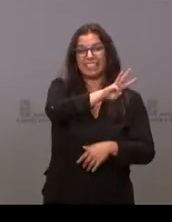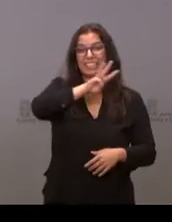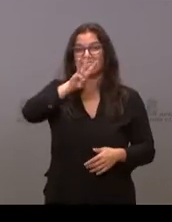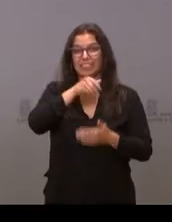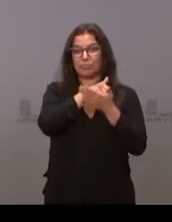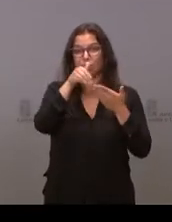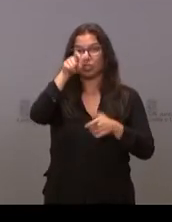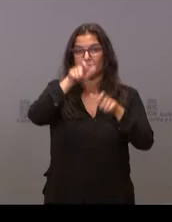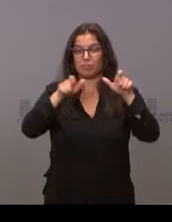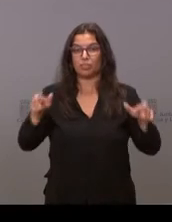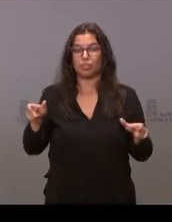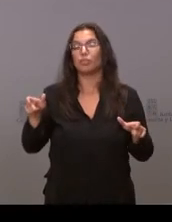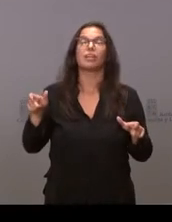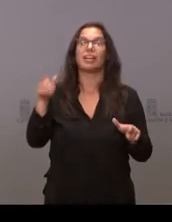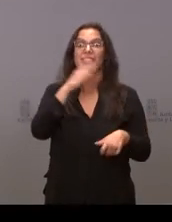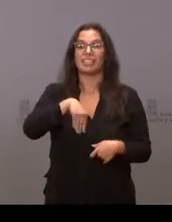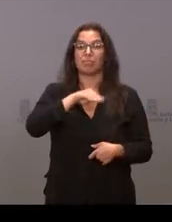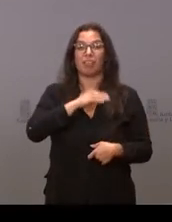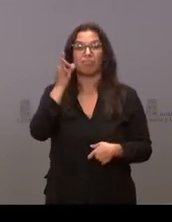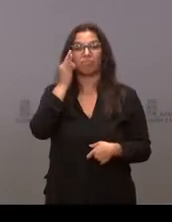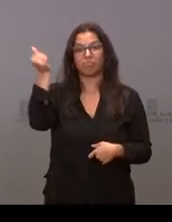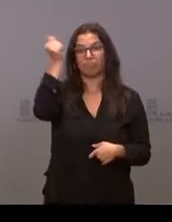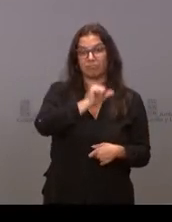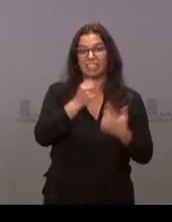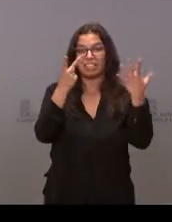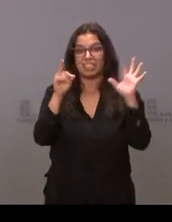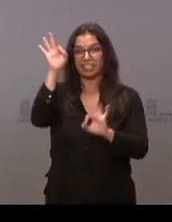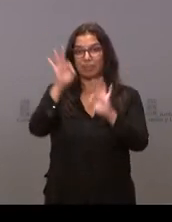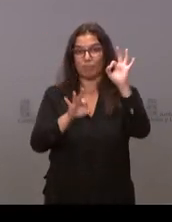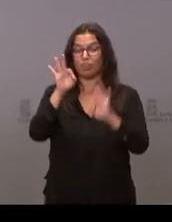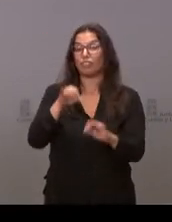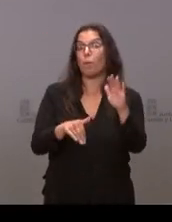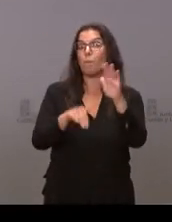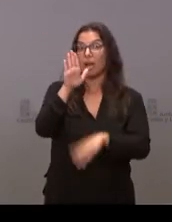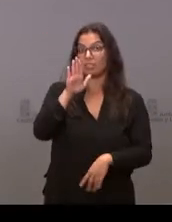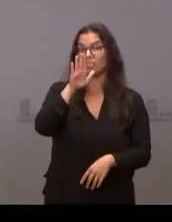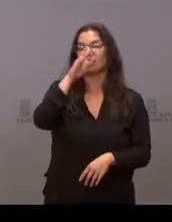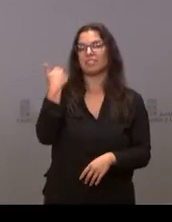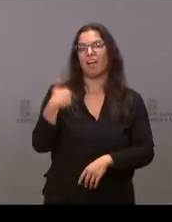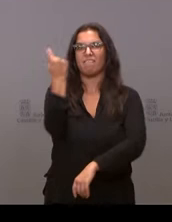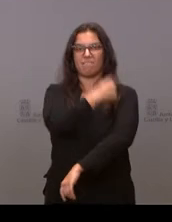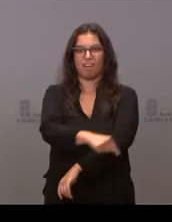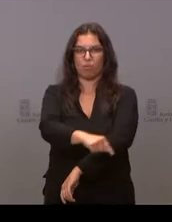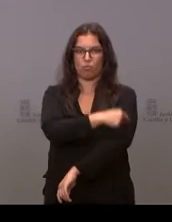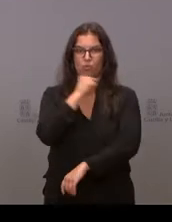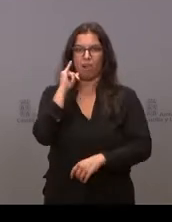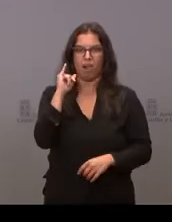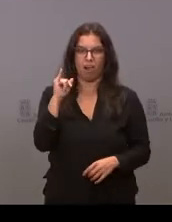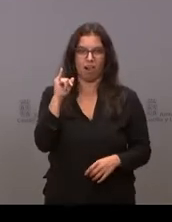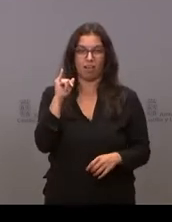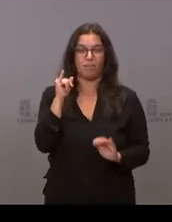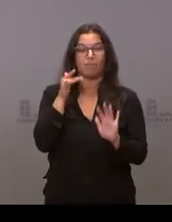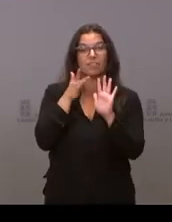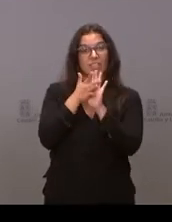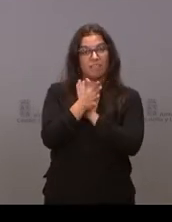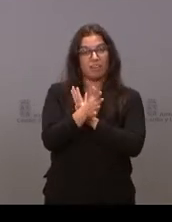de españolas y de españoles, más del 70% de la población de España, esté ya vacunada, lo cual